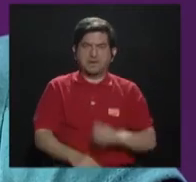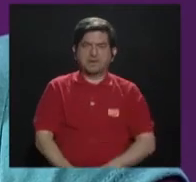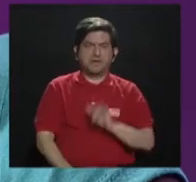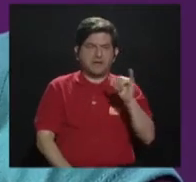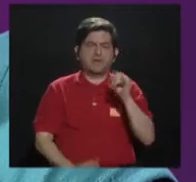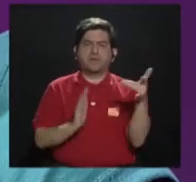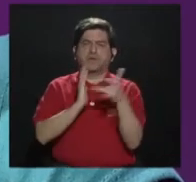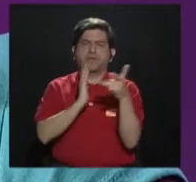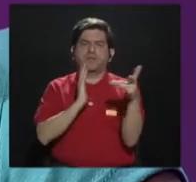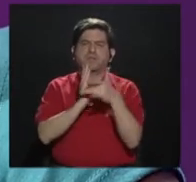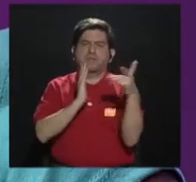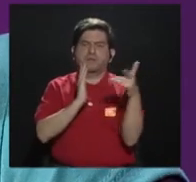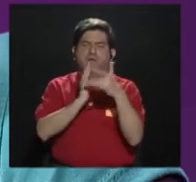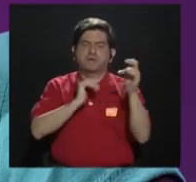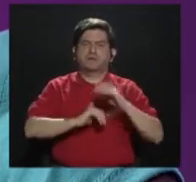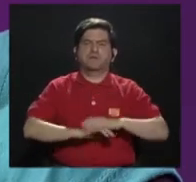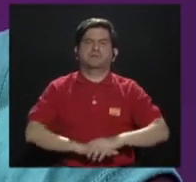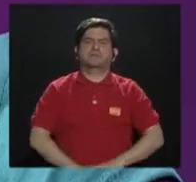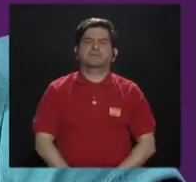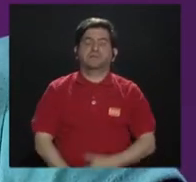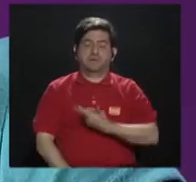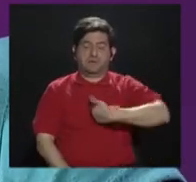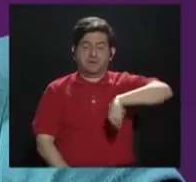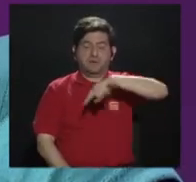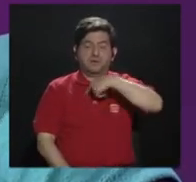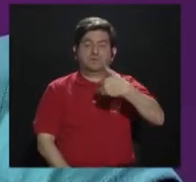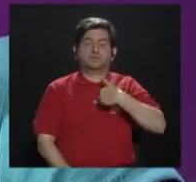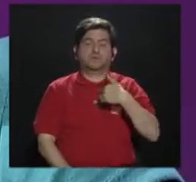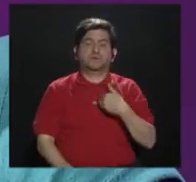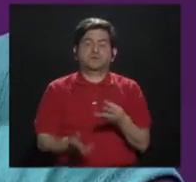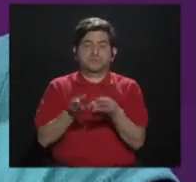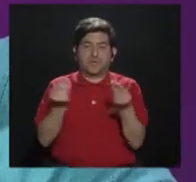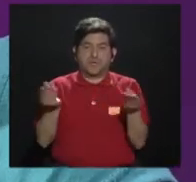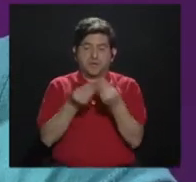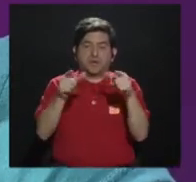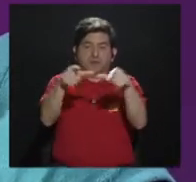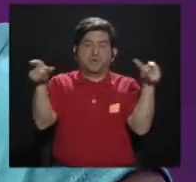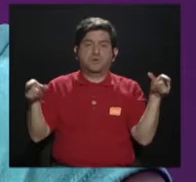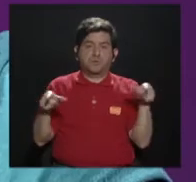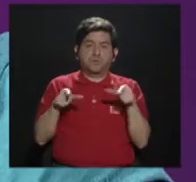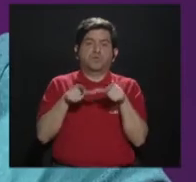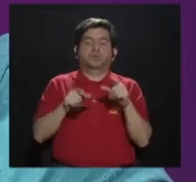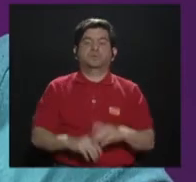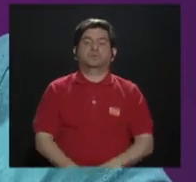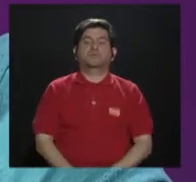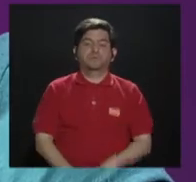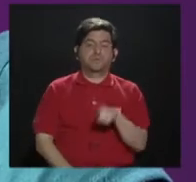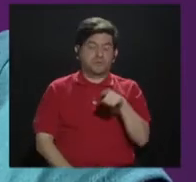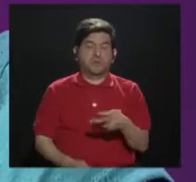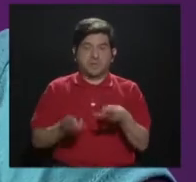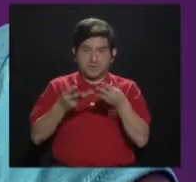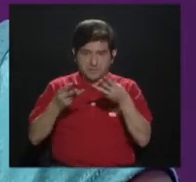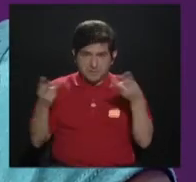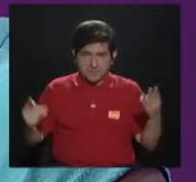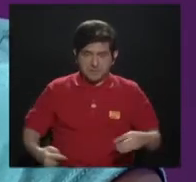la tecnología y nosotras tener el producto en la zona, lo que era la materia